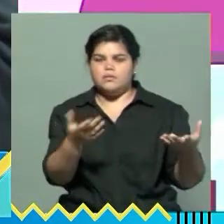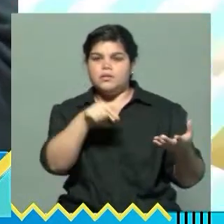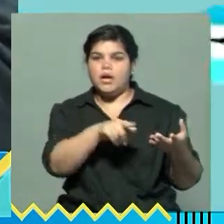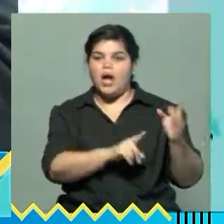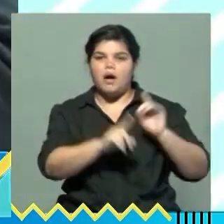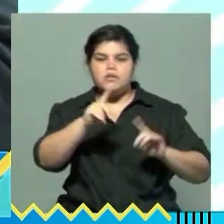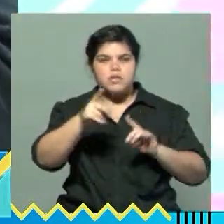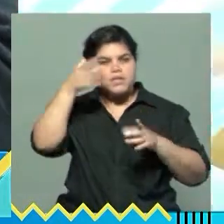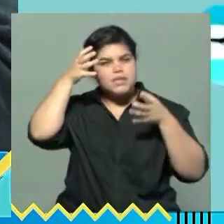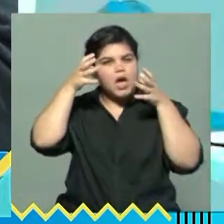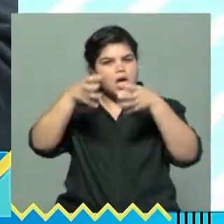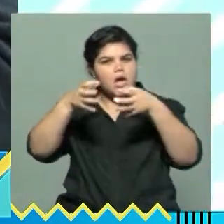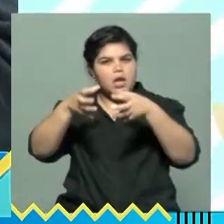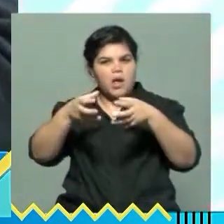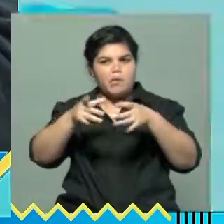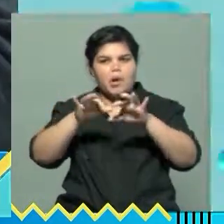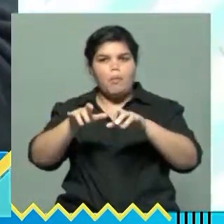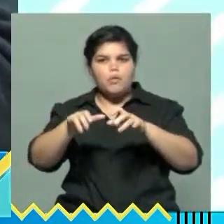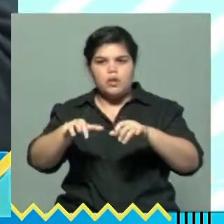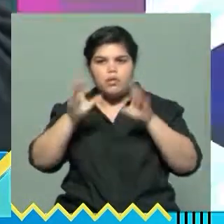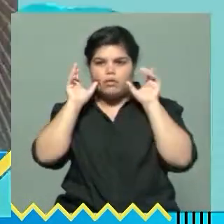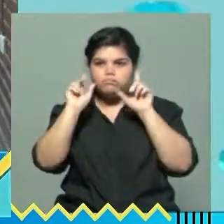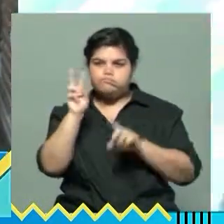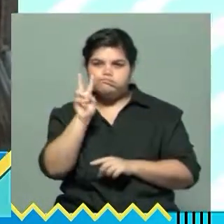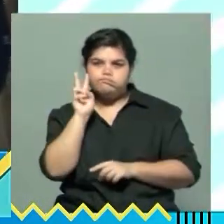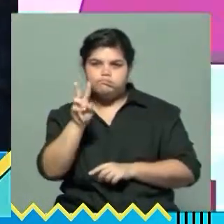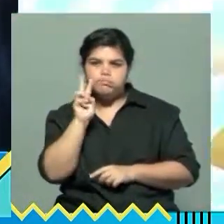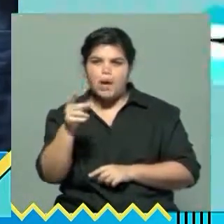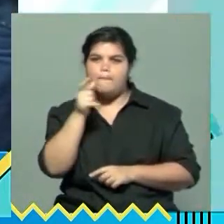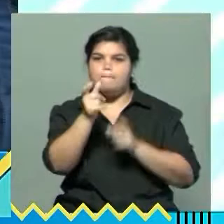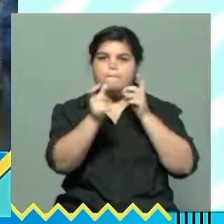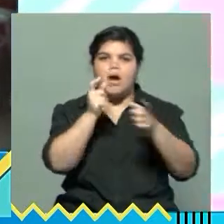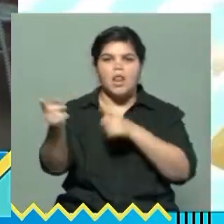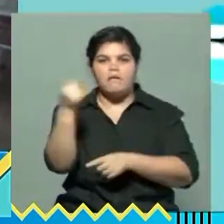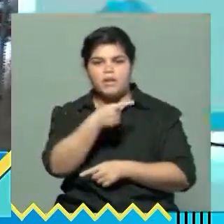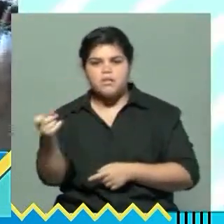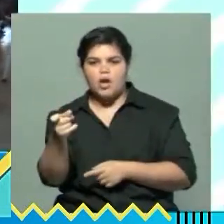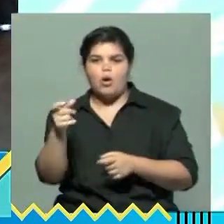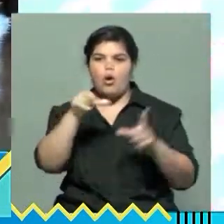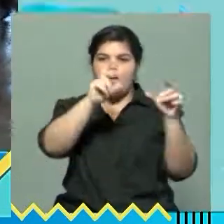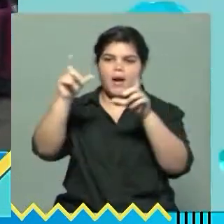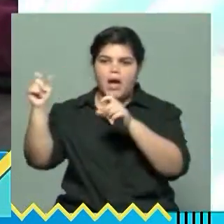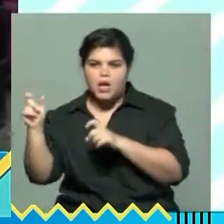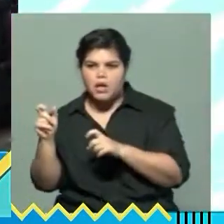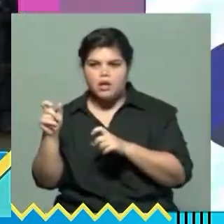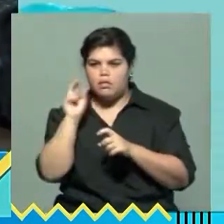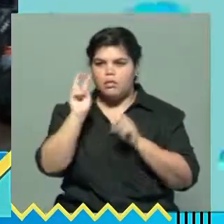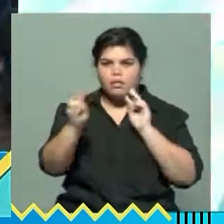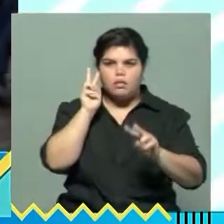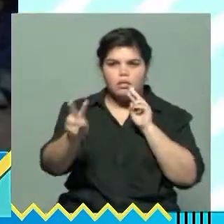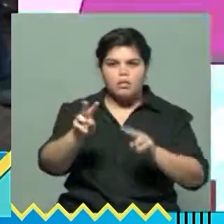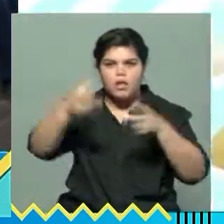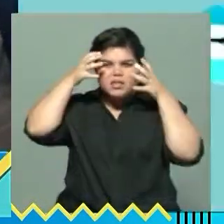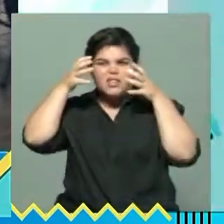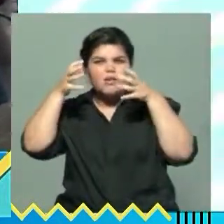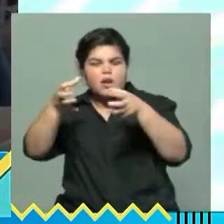computadora, haciendo una tarea monótona, mientras les presentamos 100 palabras aisladas o distintas imágenes, tiene una implicancia para